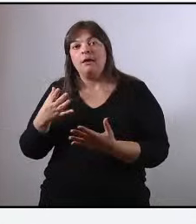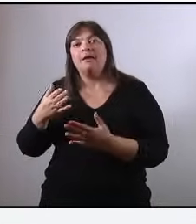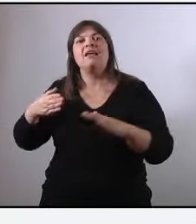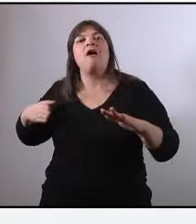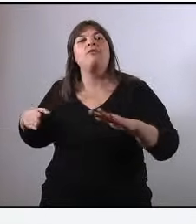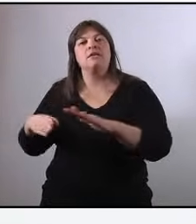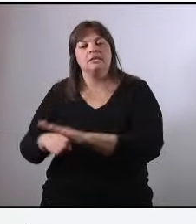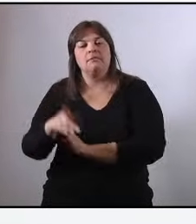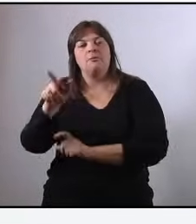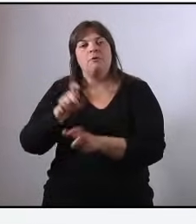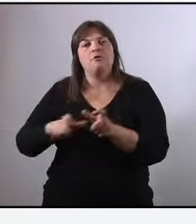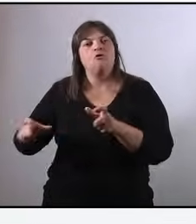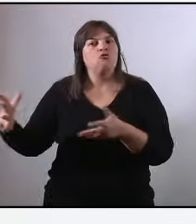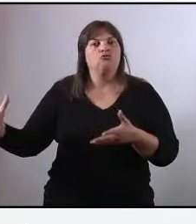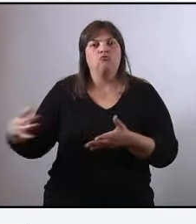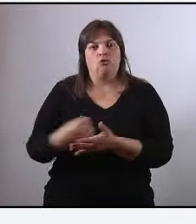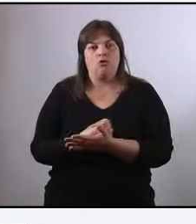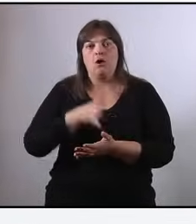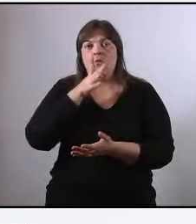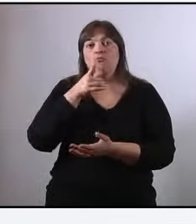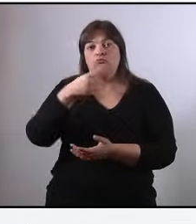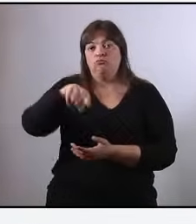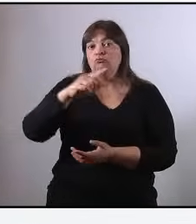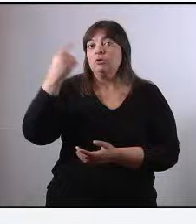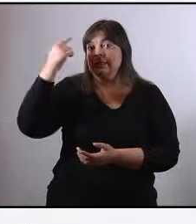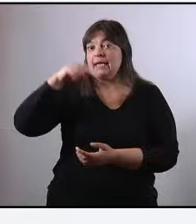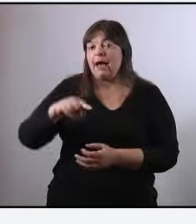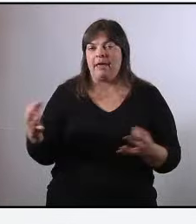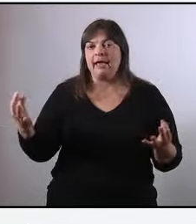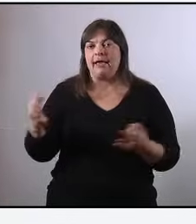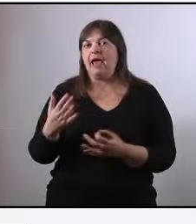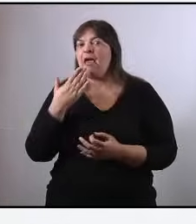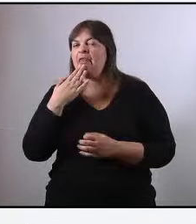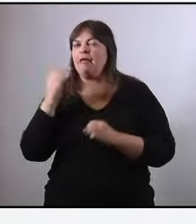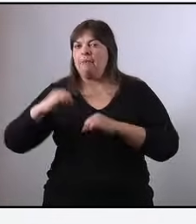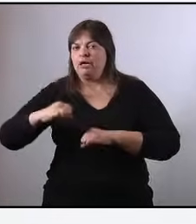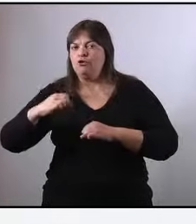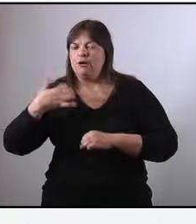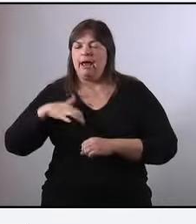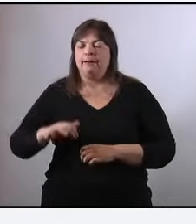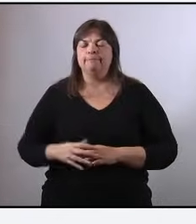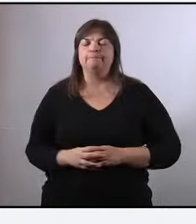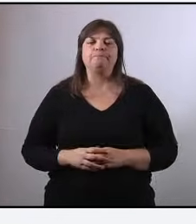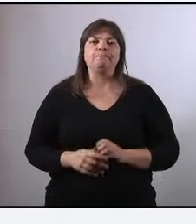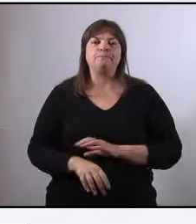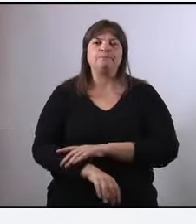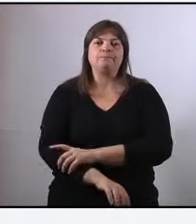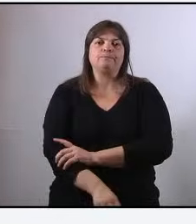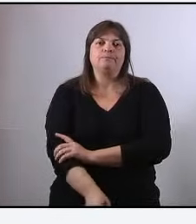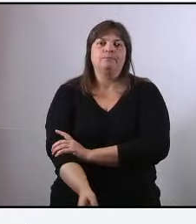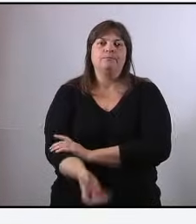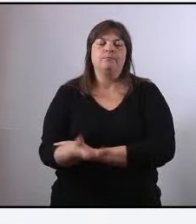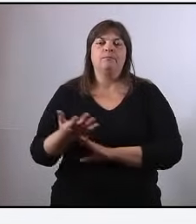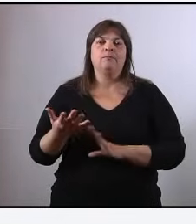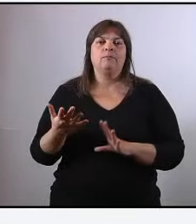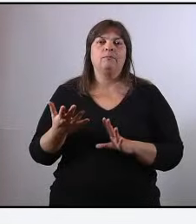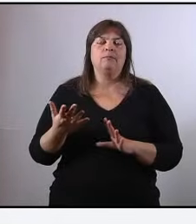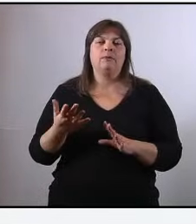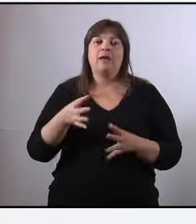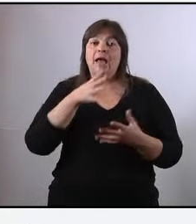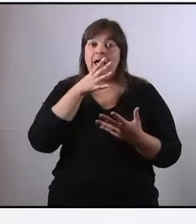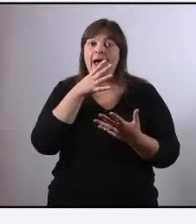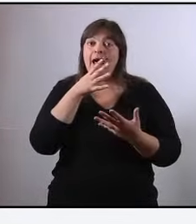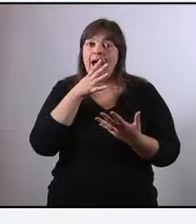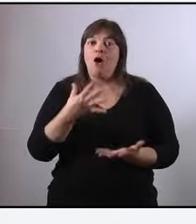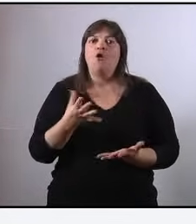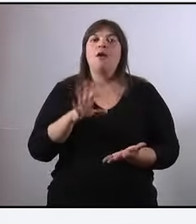esta población que además saben ustedes que tiene una edad avanzada. El actual edificio donde se encuentra